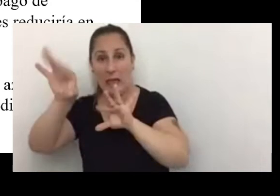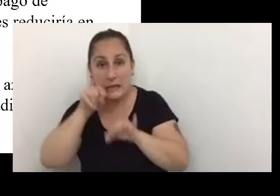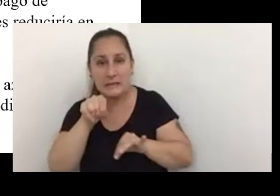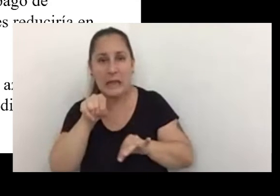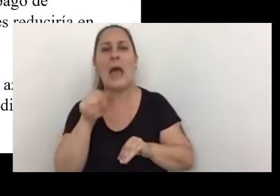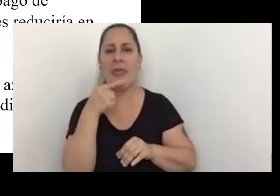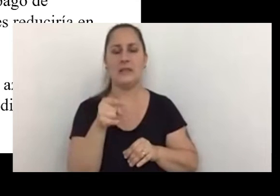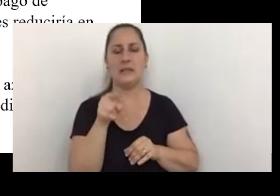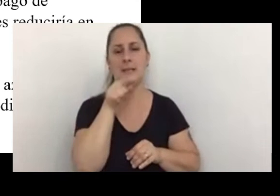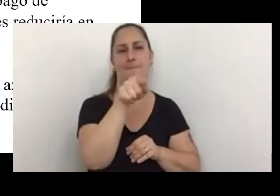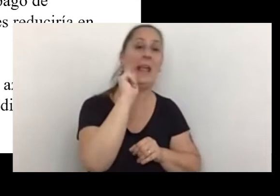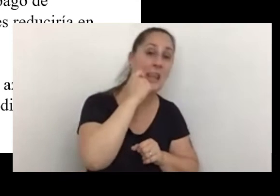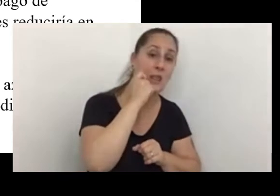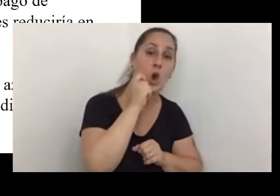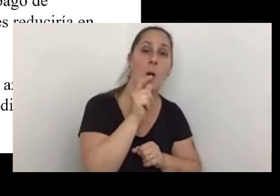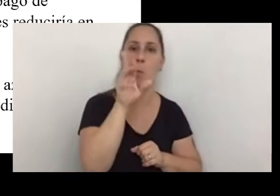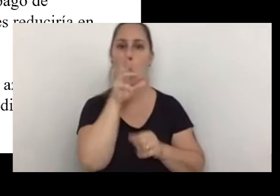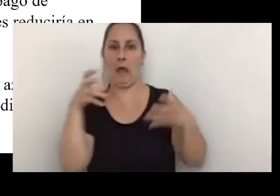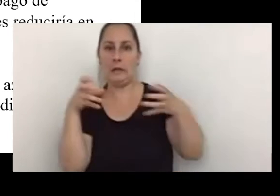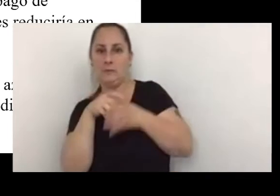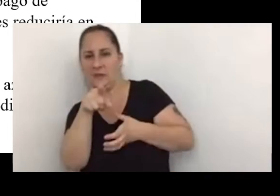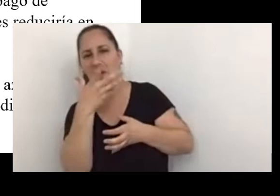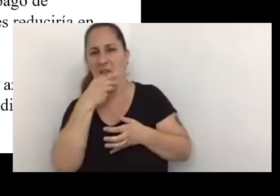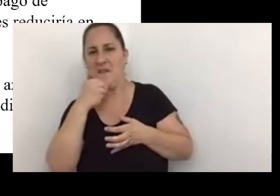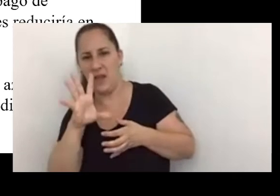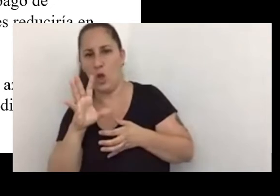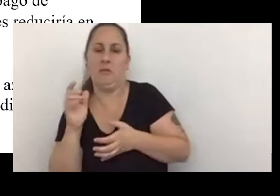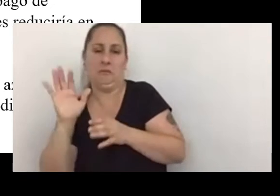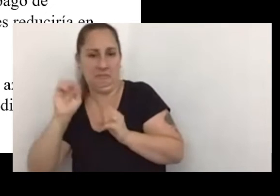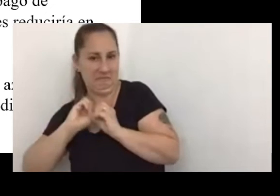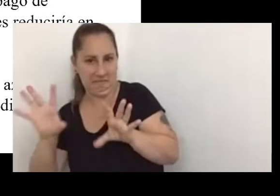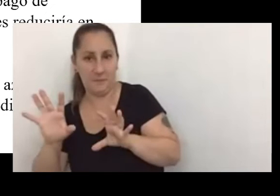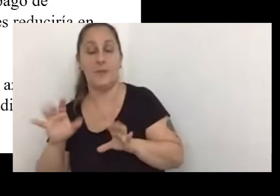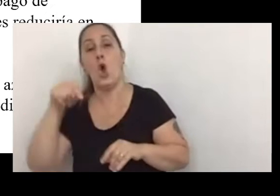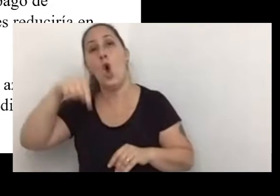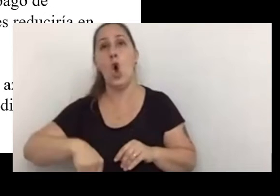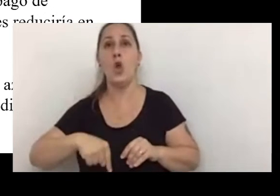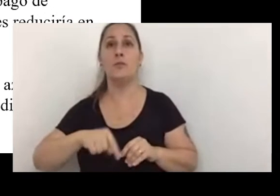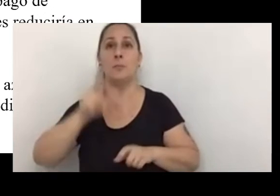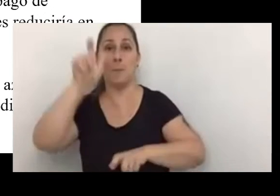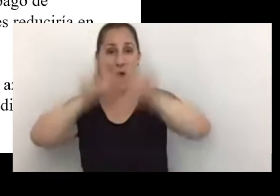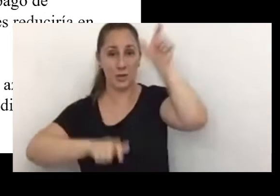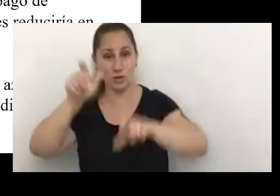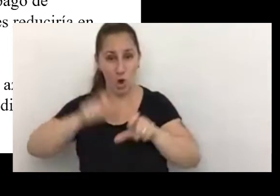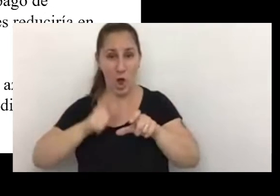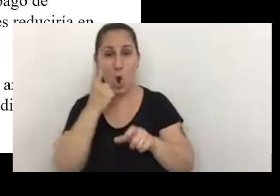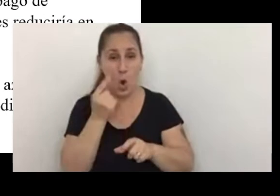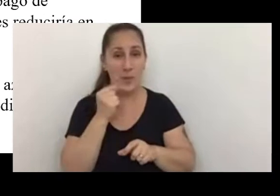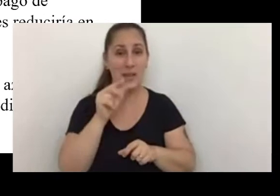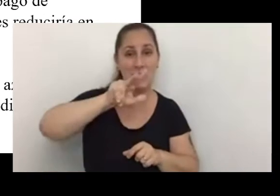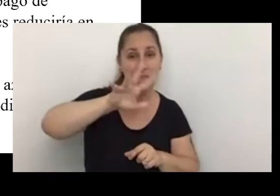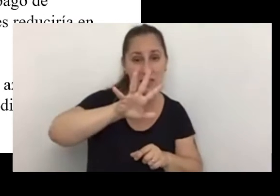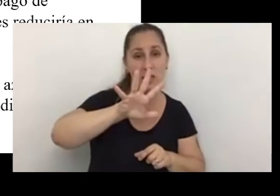encuadrar a estos hombres. Cabe recordar que hoy casi el 50% de hombres entre 35